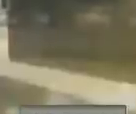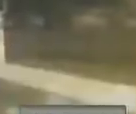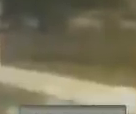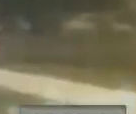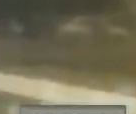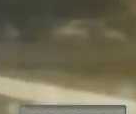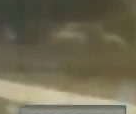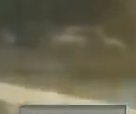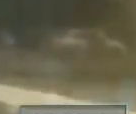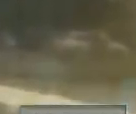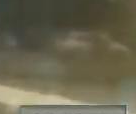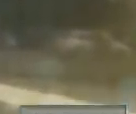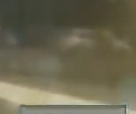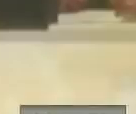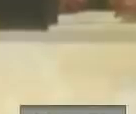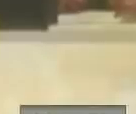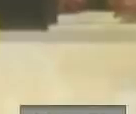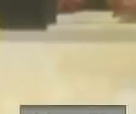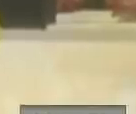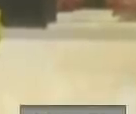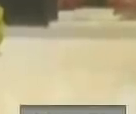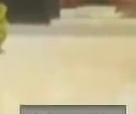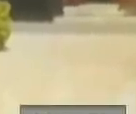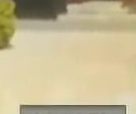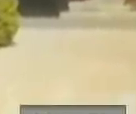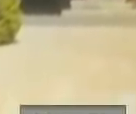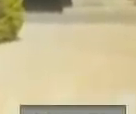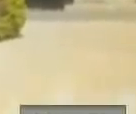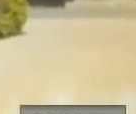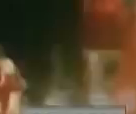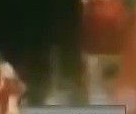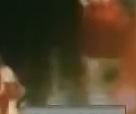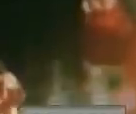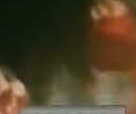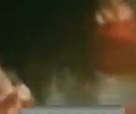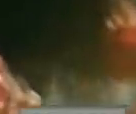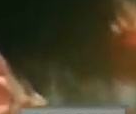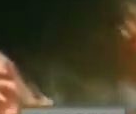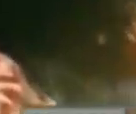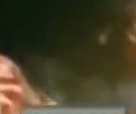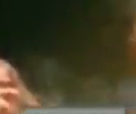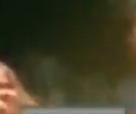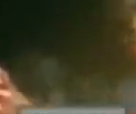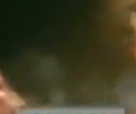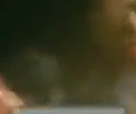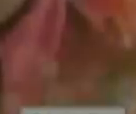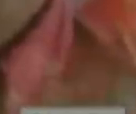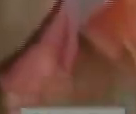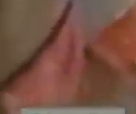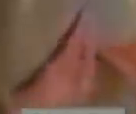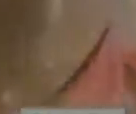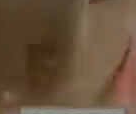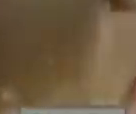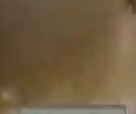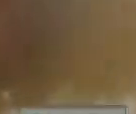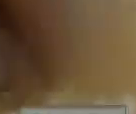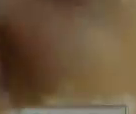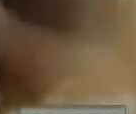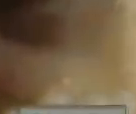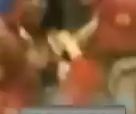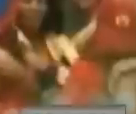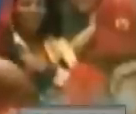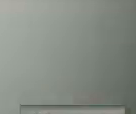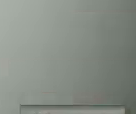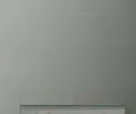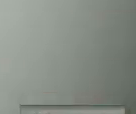Bolívar, sueño de libertad, sueño emancipador, anoche soñé con Chávez y los